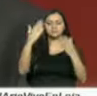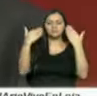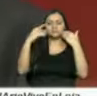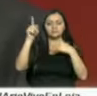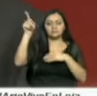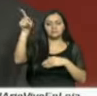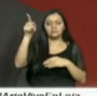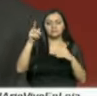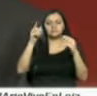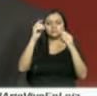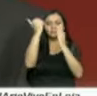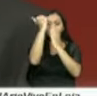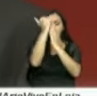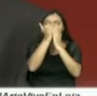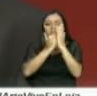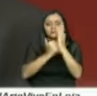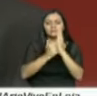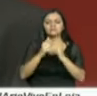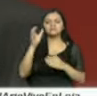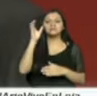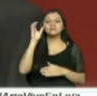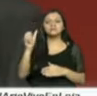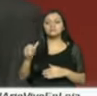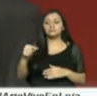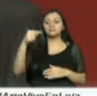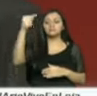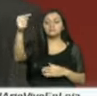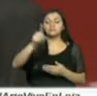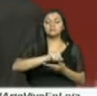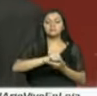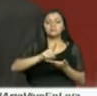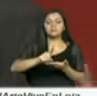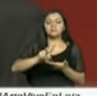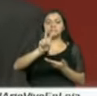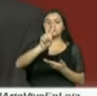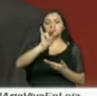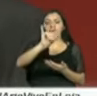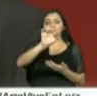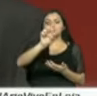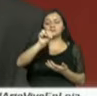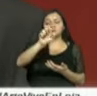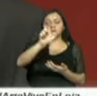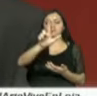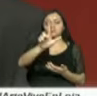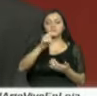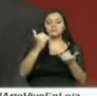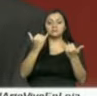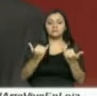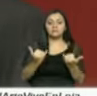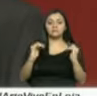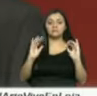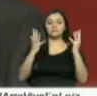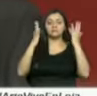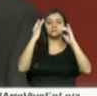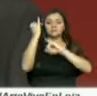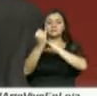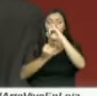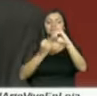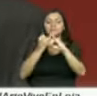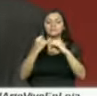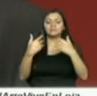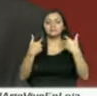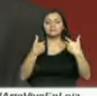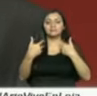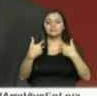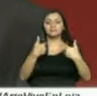mes. La Bienal de Cuenca, que abrirá la próxima semana. Y, por supuesto, este Festival Internacional de las Artes Vivas